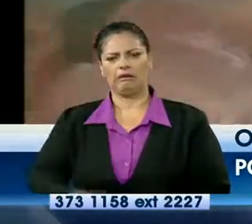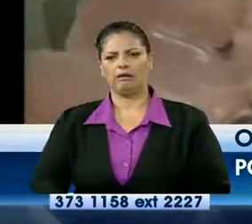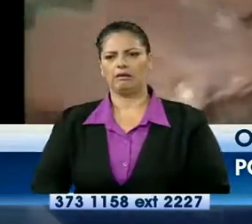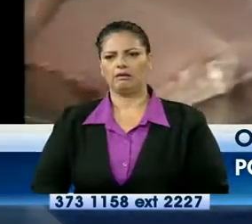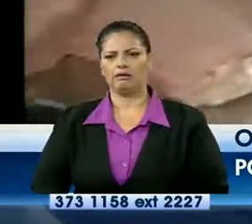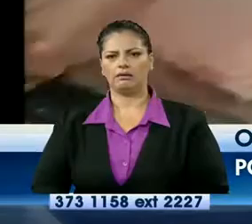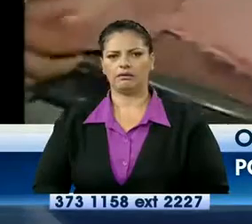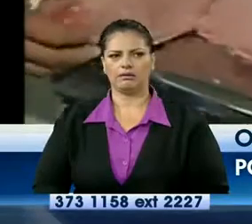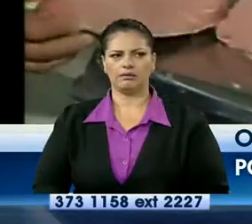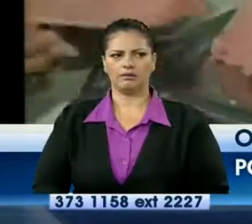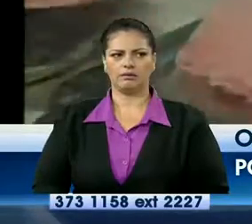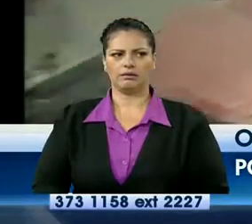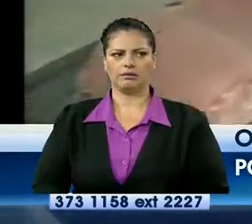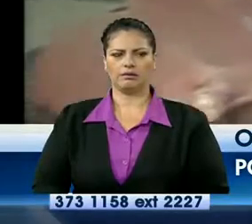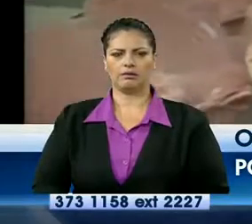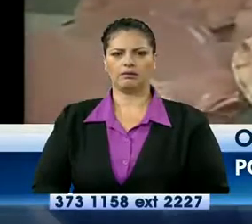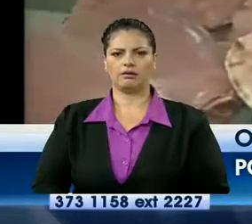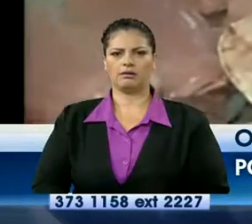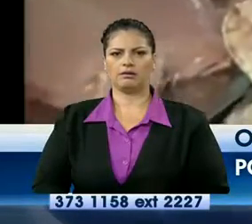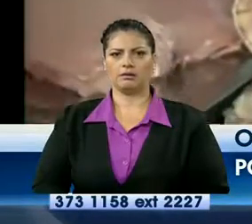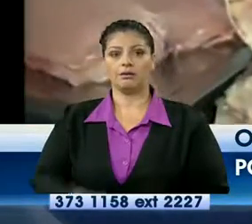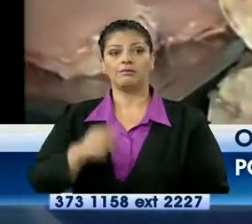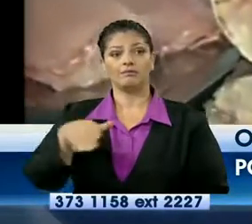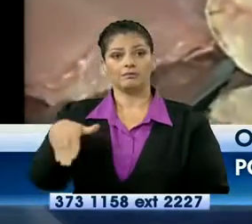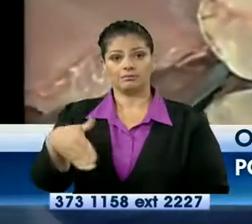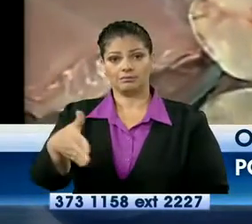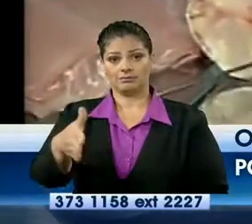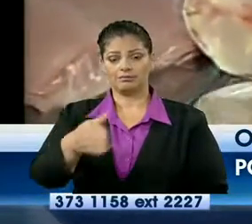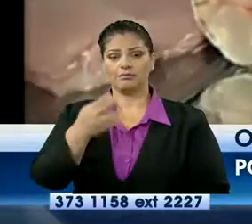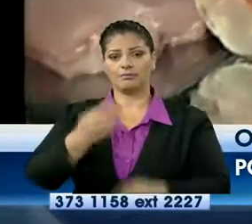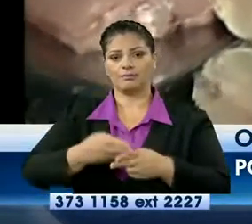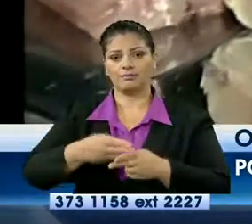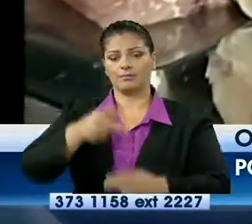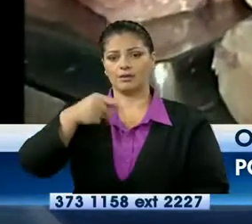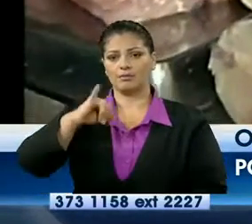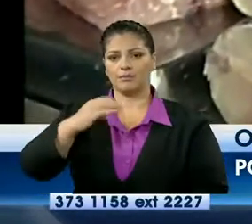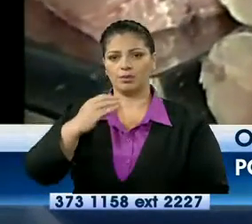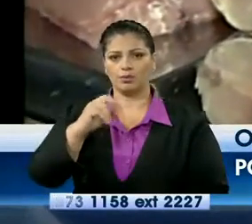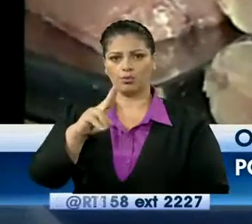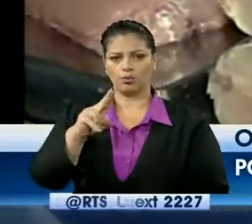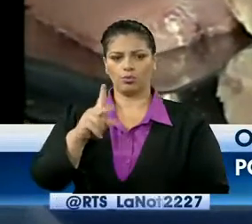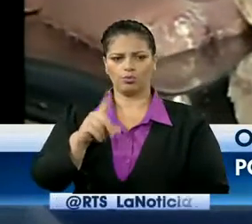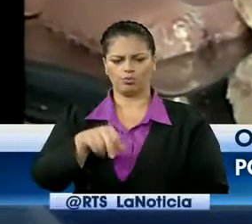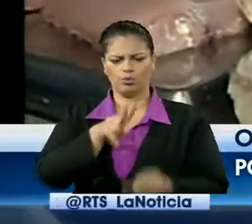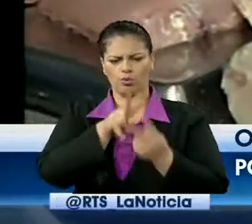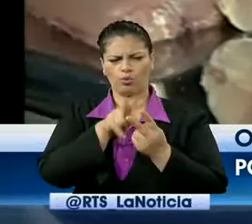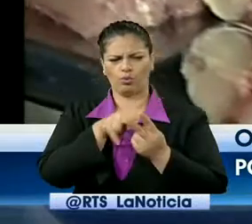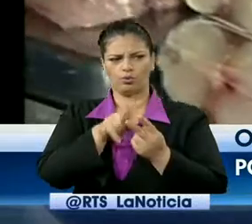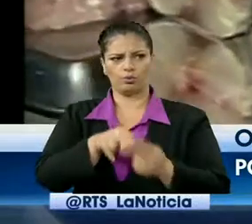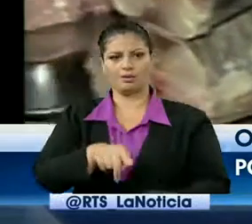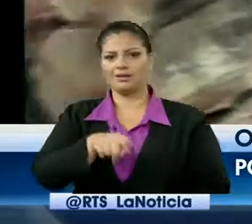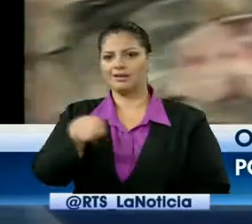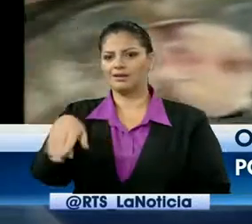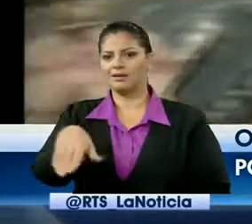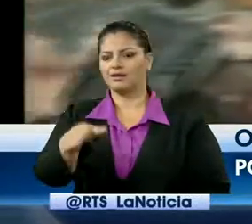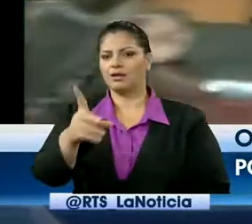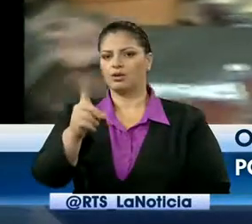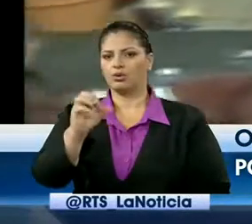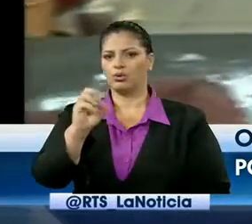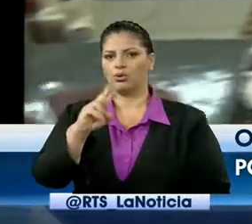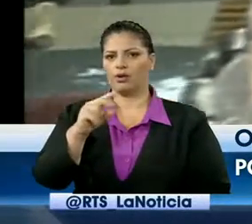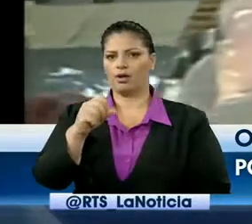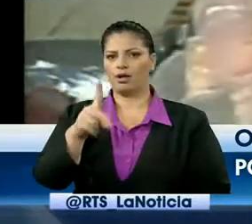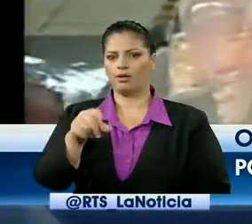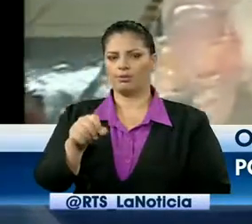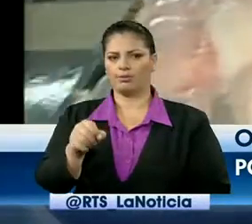picudo. Claro, claro, picudo fileteado. Este es aquí, ¿cuál es el de aquí? Este es dorado. Ese es dorado, pues.